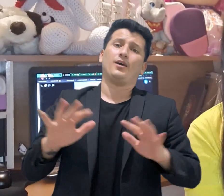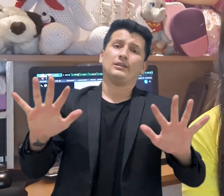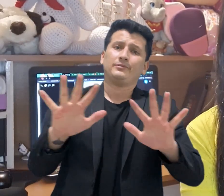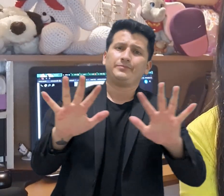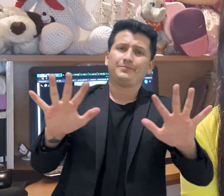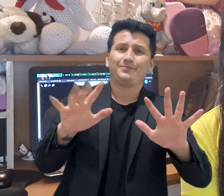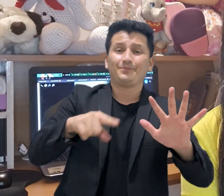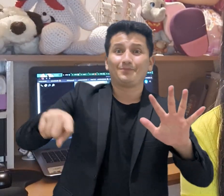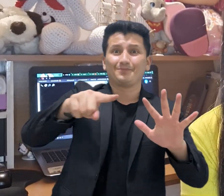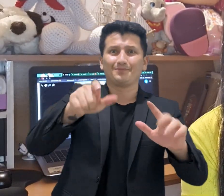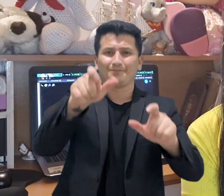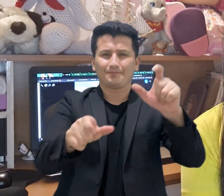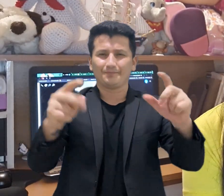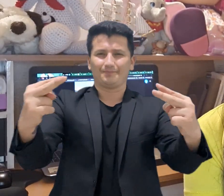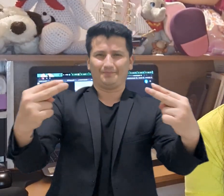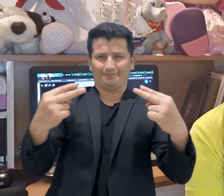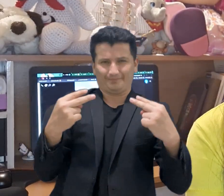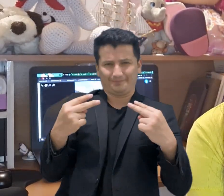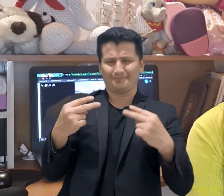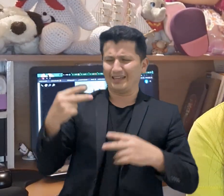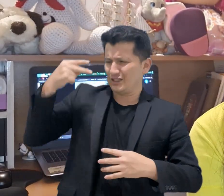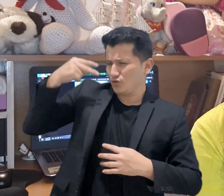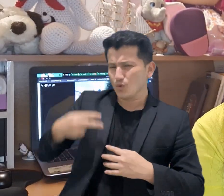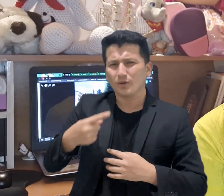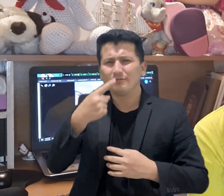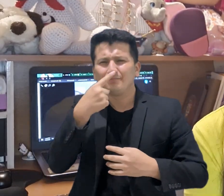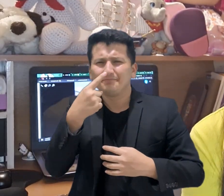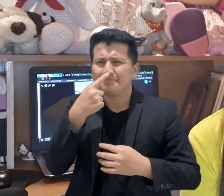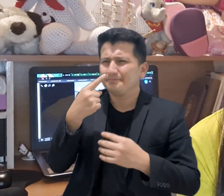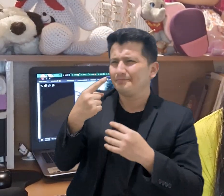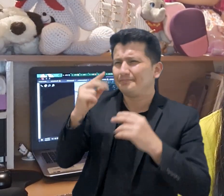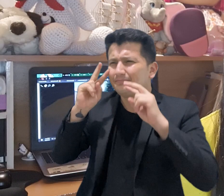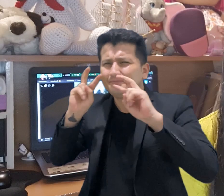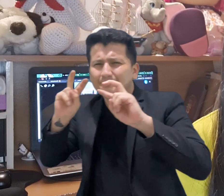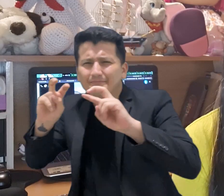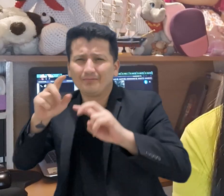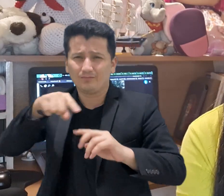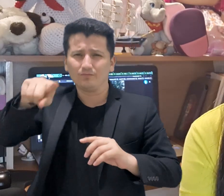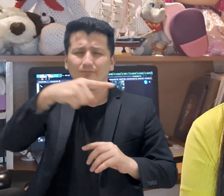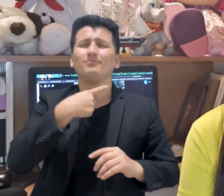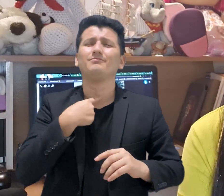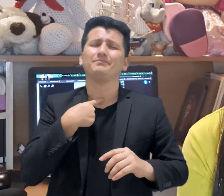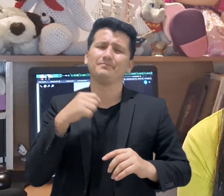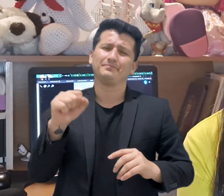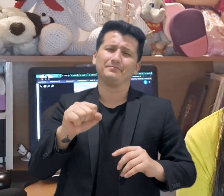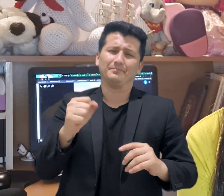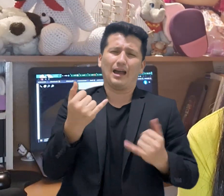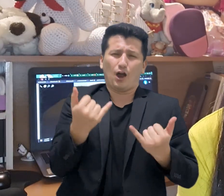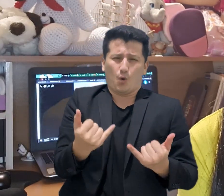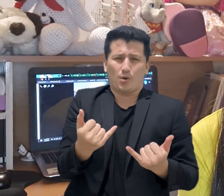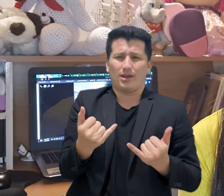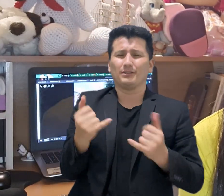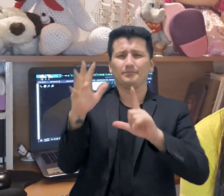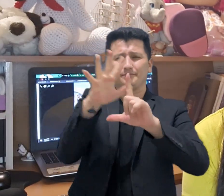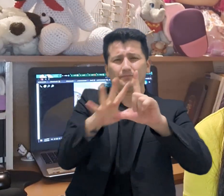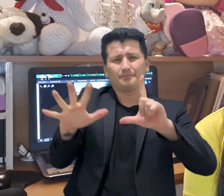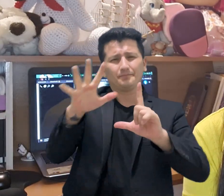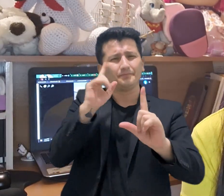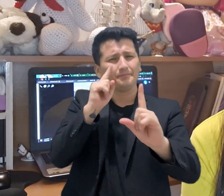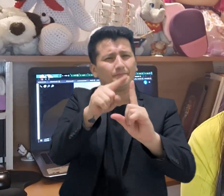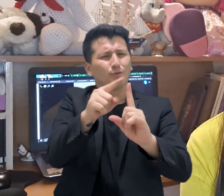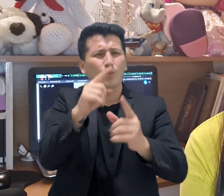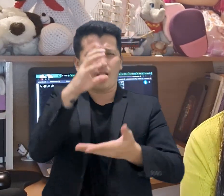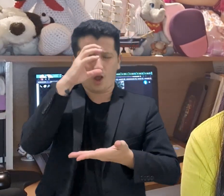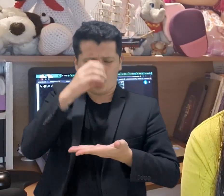Hola, queridos navegantes de historias. El día de hoy solo quiero darles a conocer mi postura sobre la situación